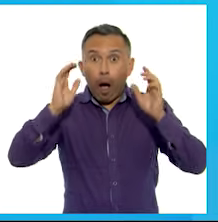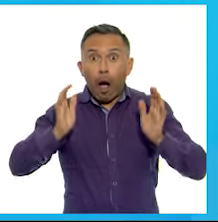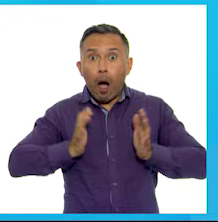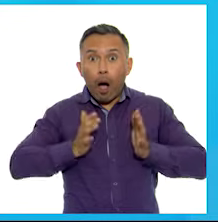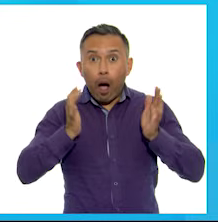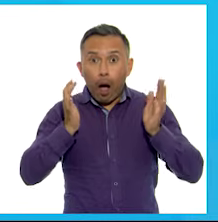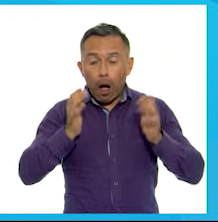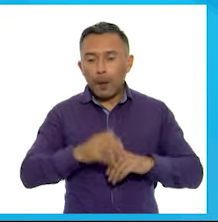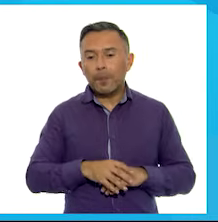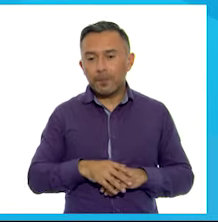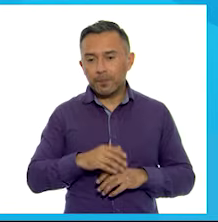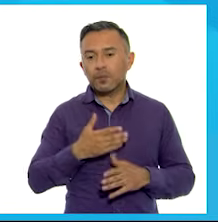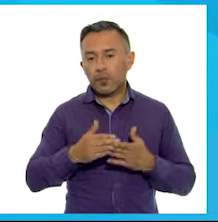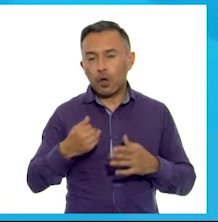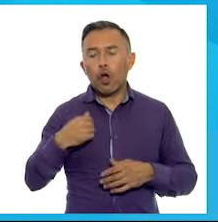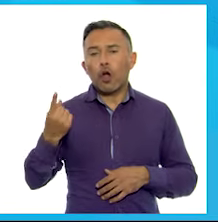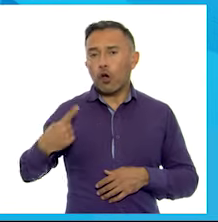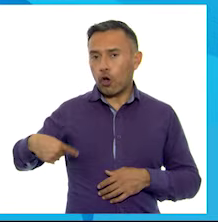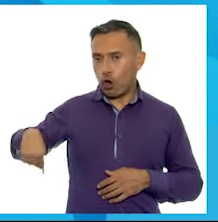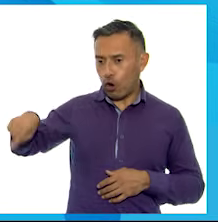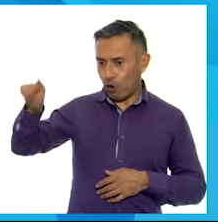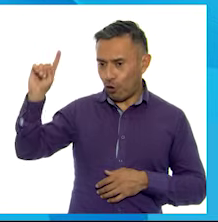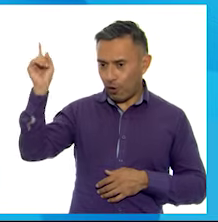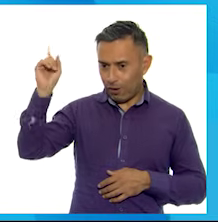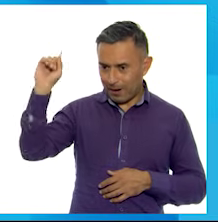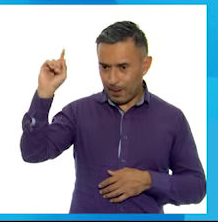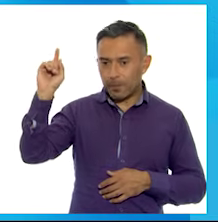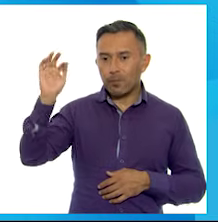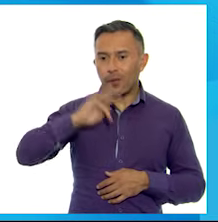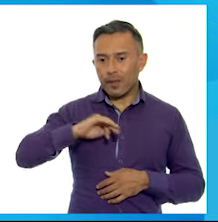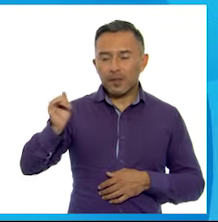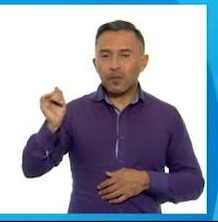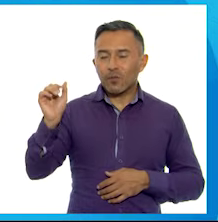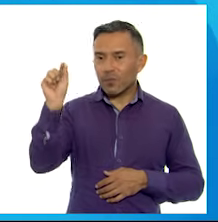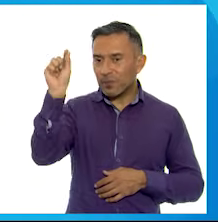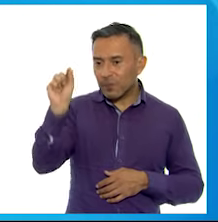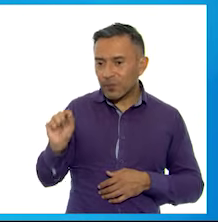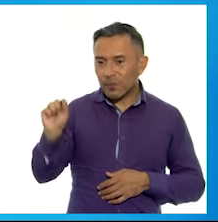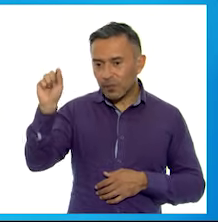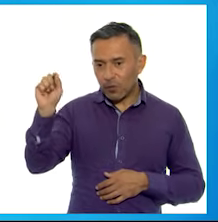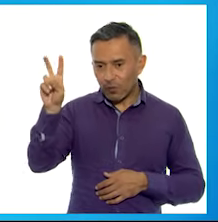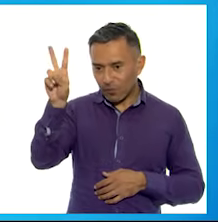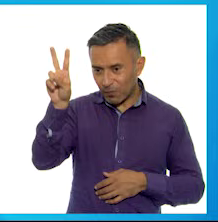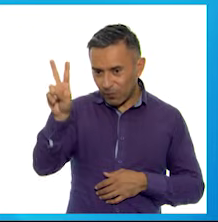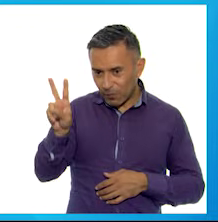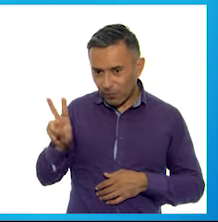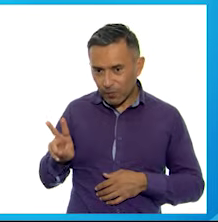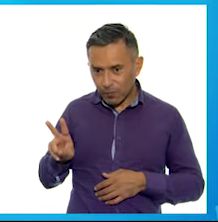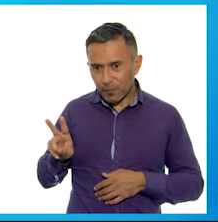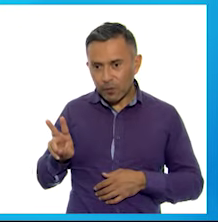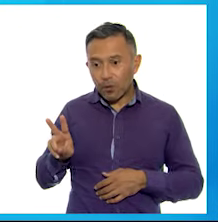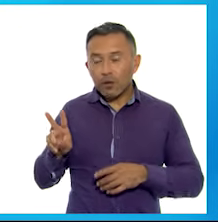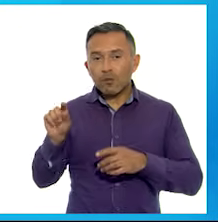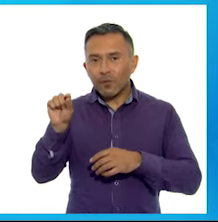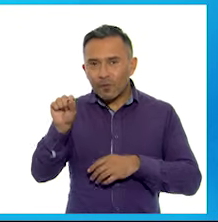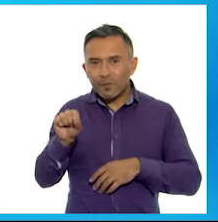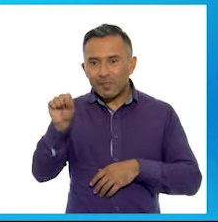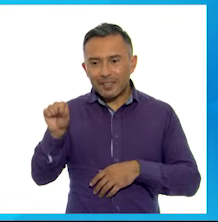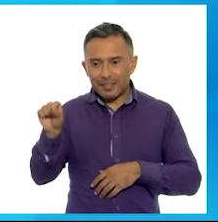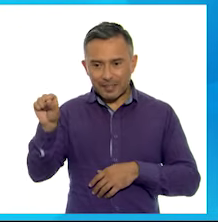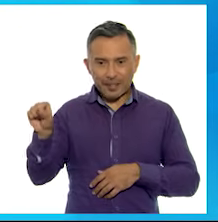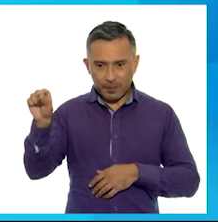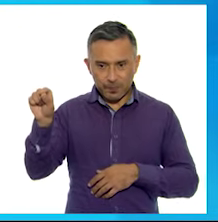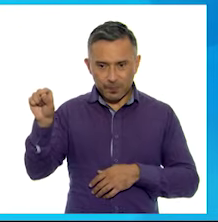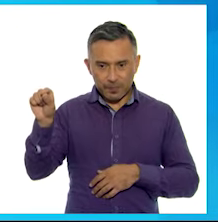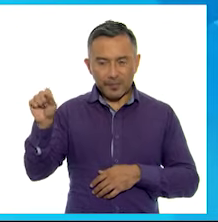Para hacer la cola vamos a emplear dos líneas rectas que terminan en un zigzag. Ya tenemos la